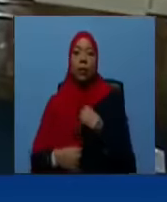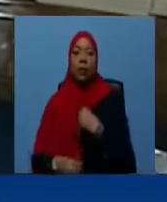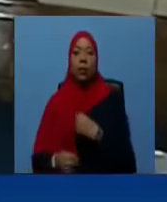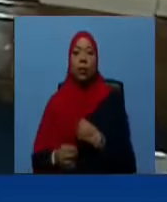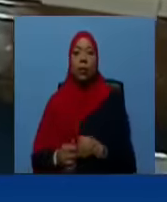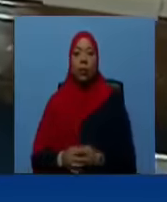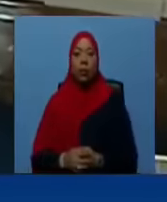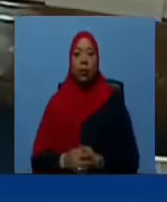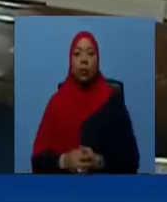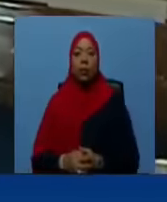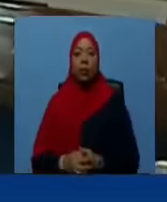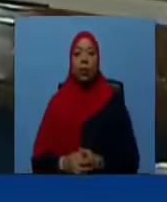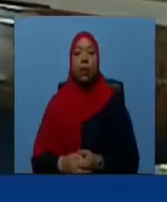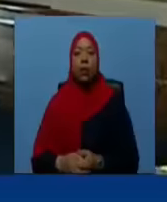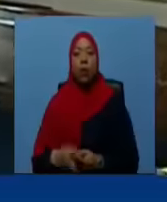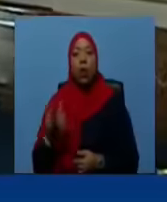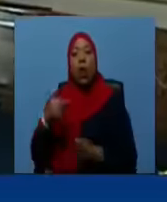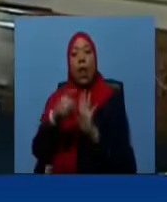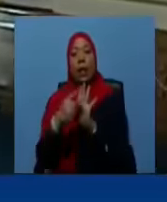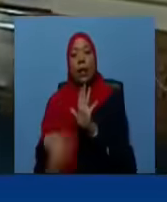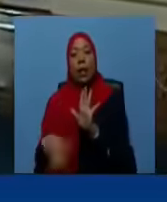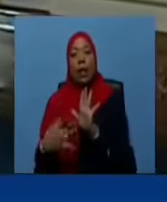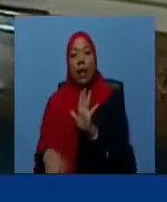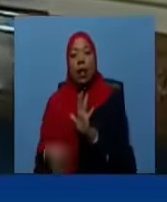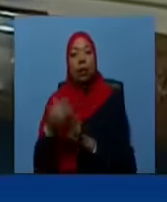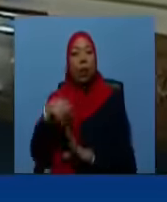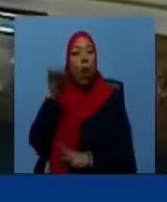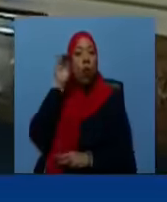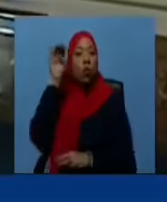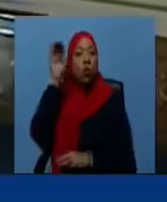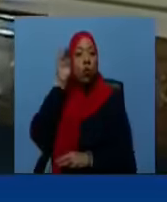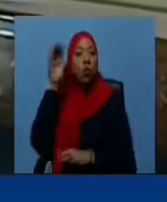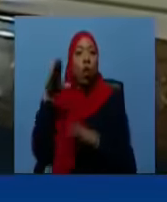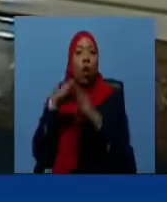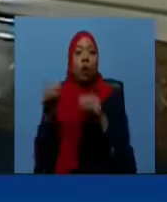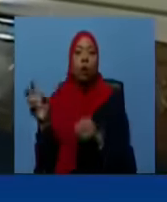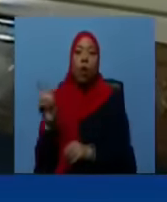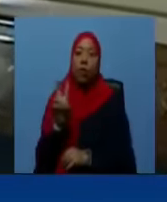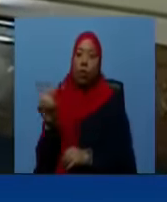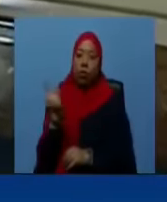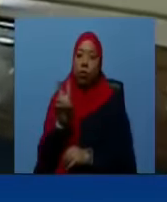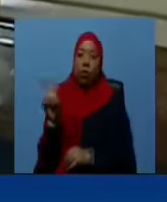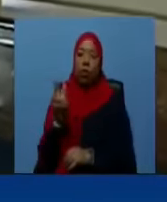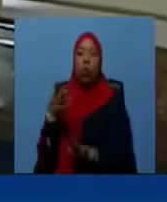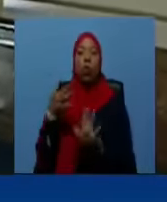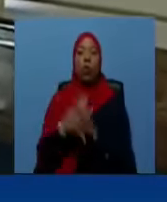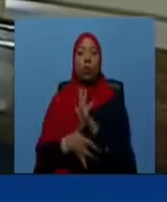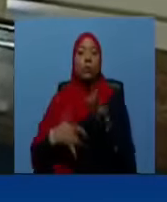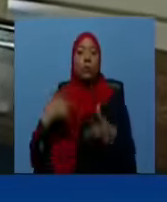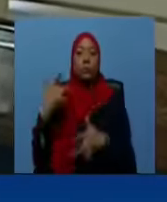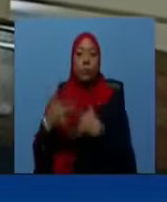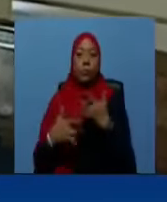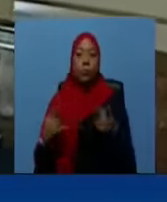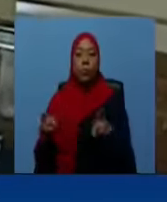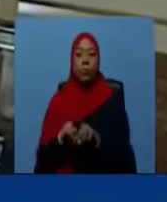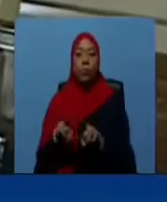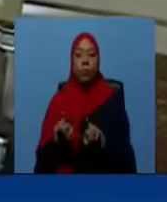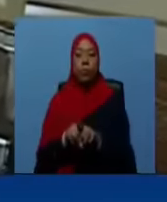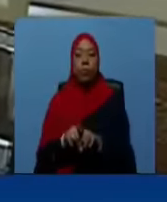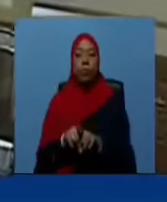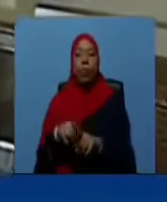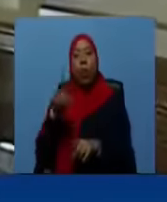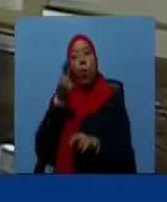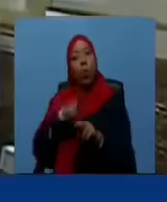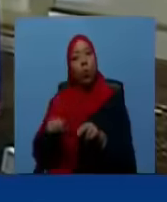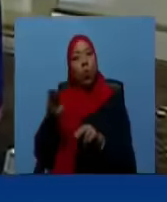Nosotros enarbolamos el derecho al futuro para todos los venezolanos, pero sobre todo para los